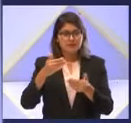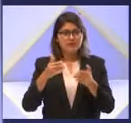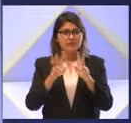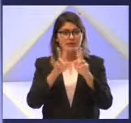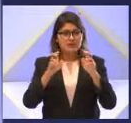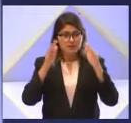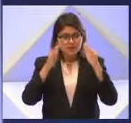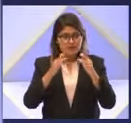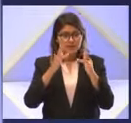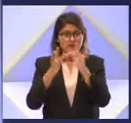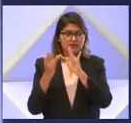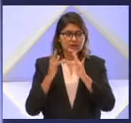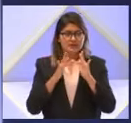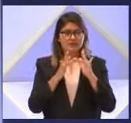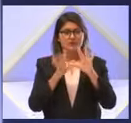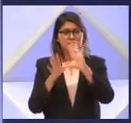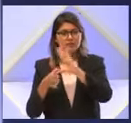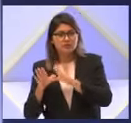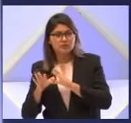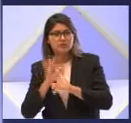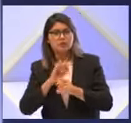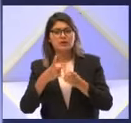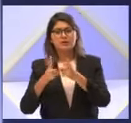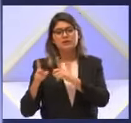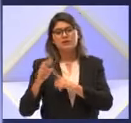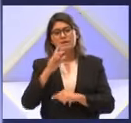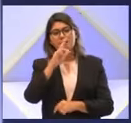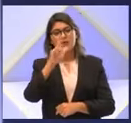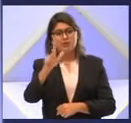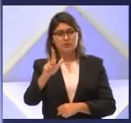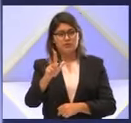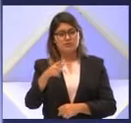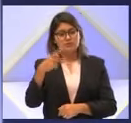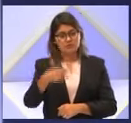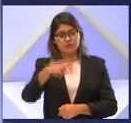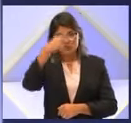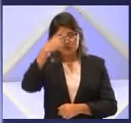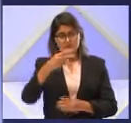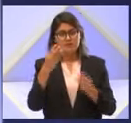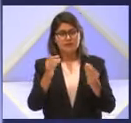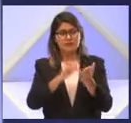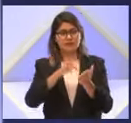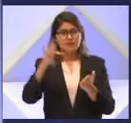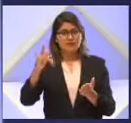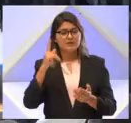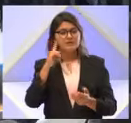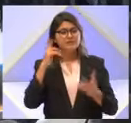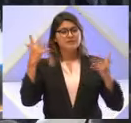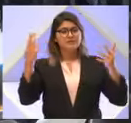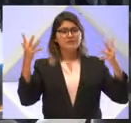satélite pues se acabe de desarrollar con éxito en méxico muchas gracias